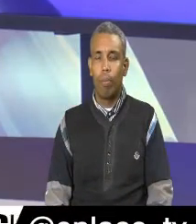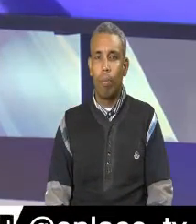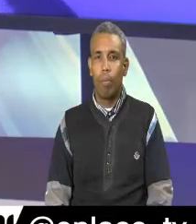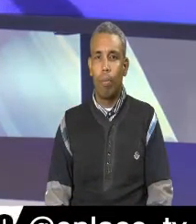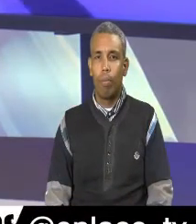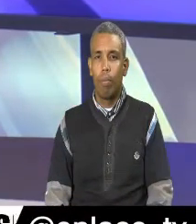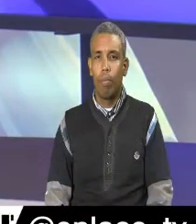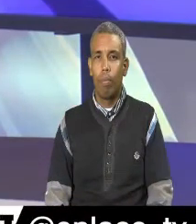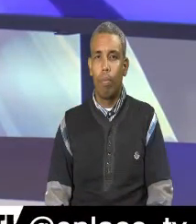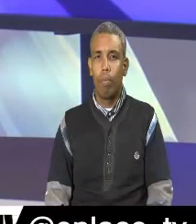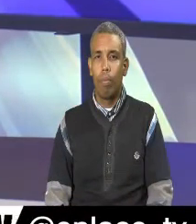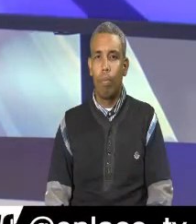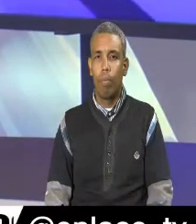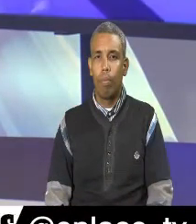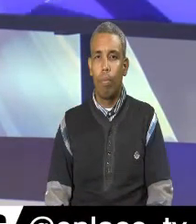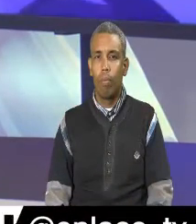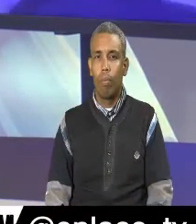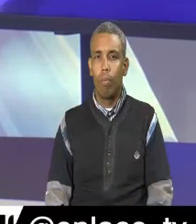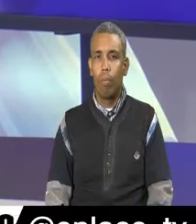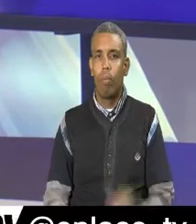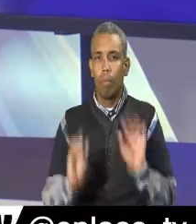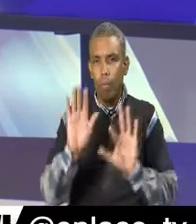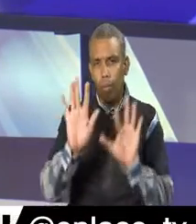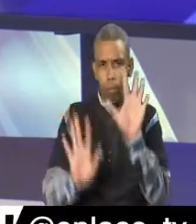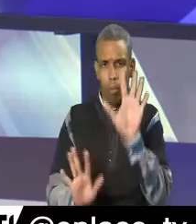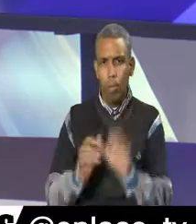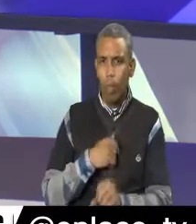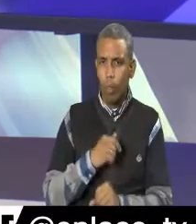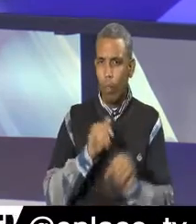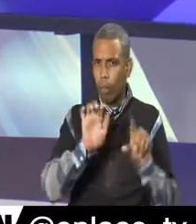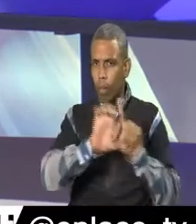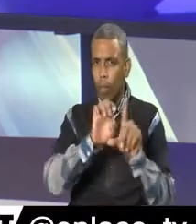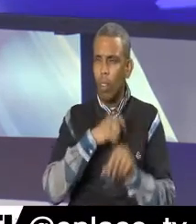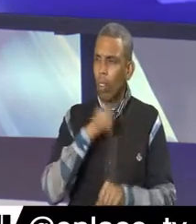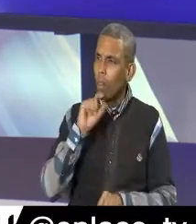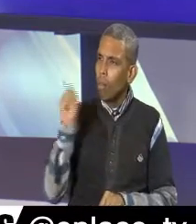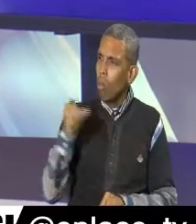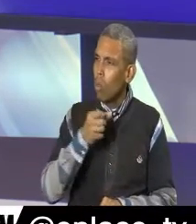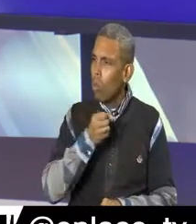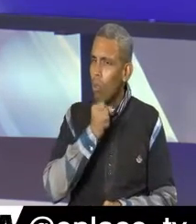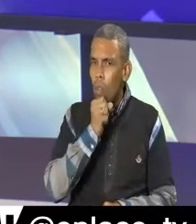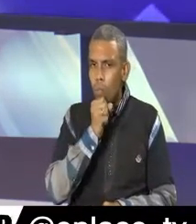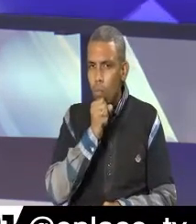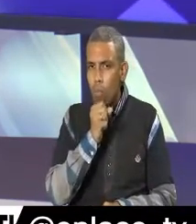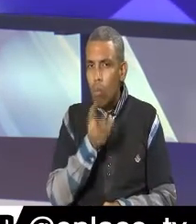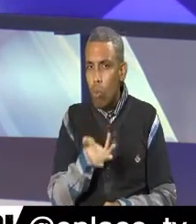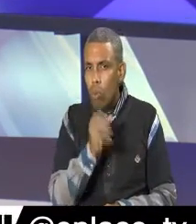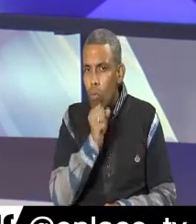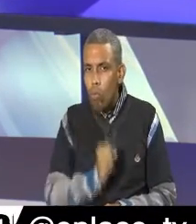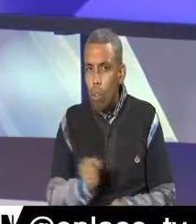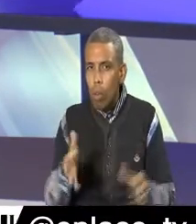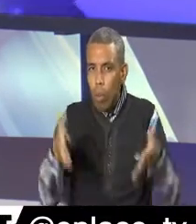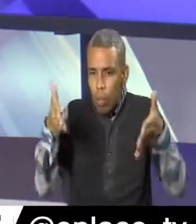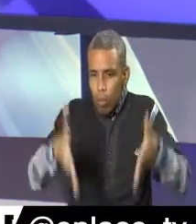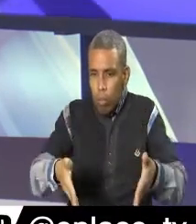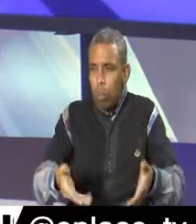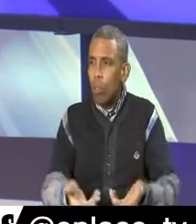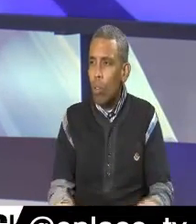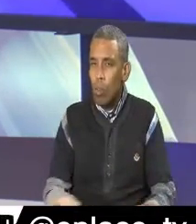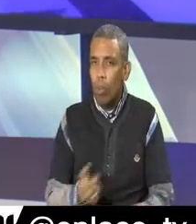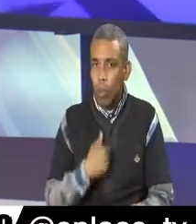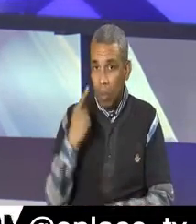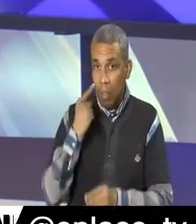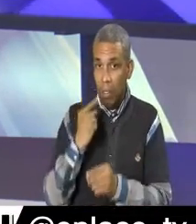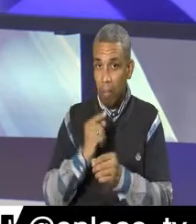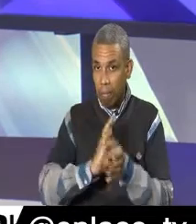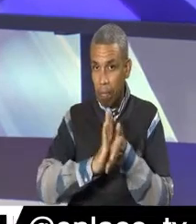La Secretaría de Desarrollo Económico y Social habló para Enlace Noticias sobre la atención que brinda el municipio para darle cristiana sepultura a este adulto mayor que